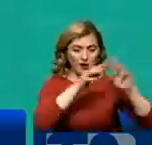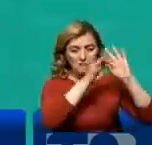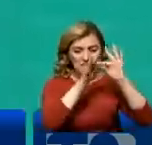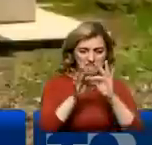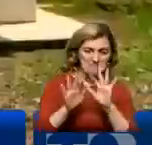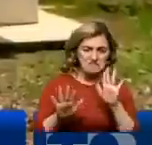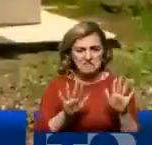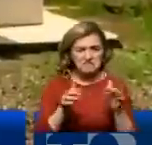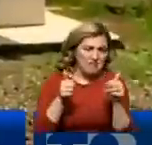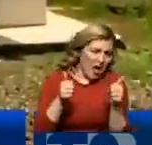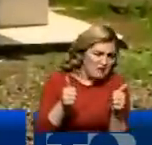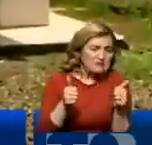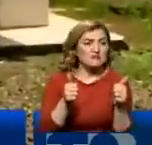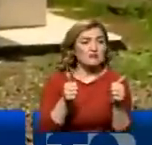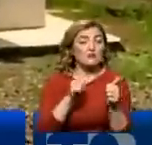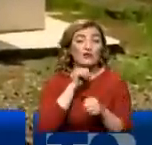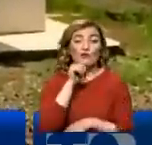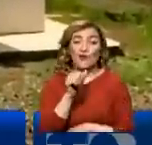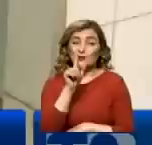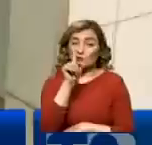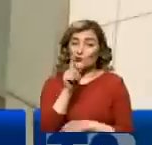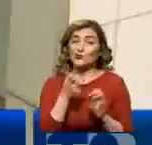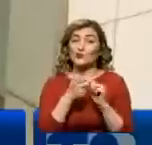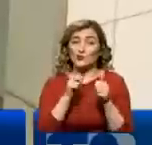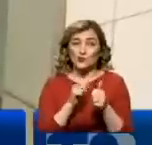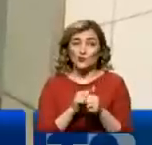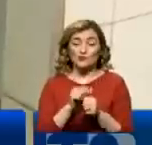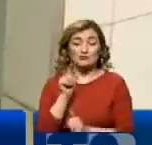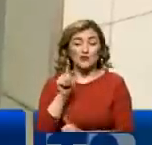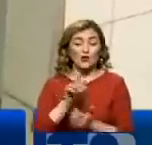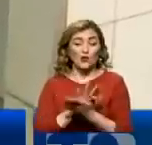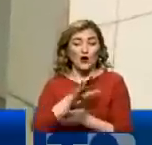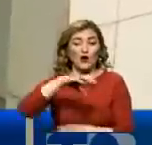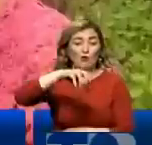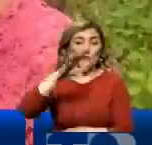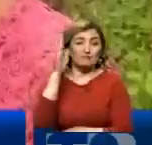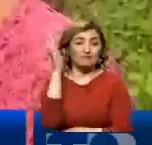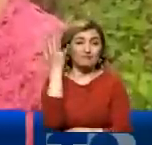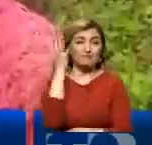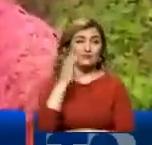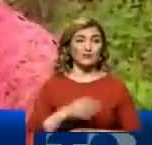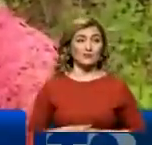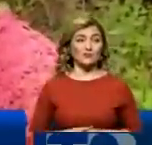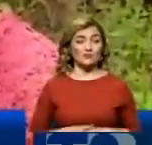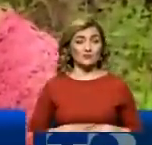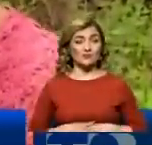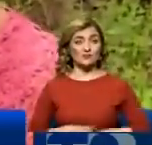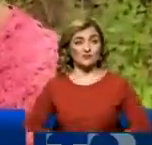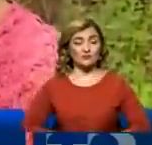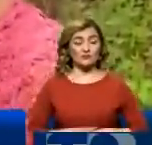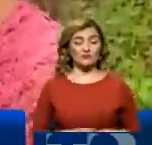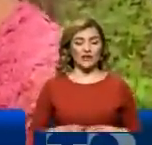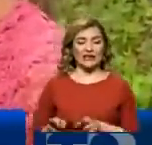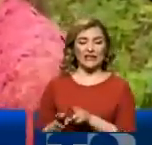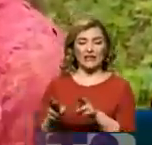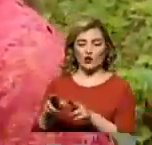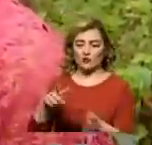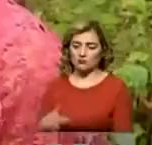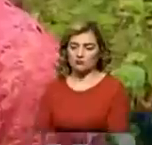mayores problemas, se olvidó un pequeño detalle. La escuela no tiene agua. No, nosotros cogemos algunos del río, algunos